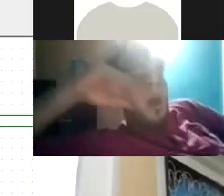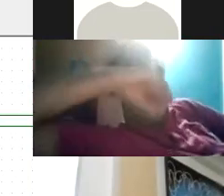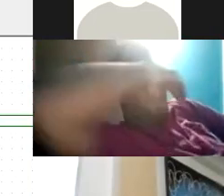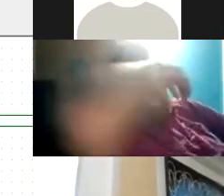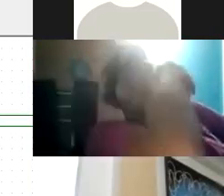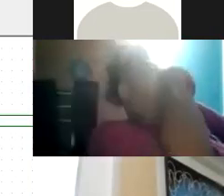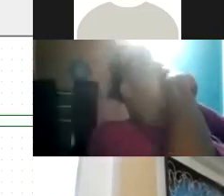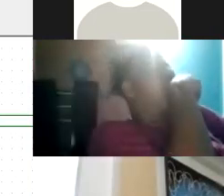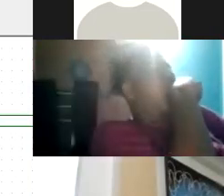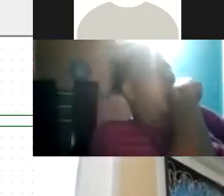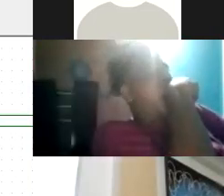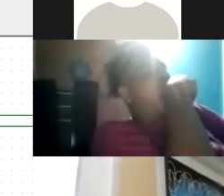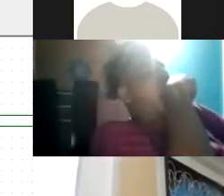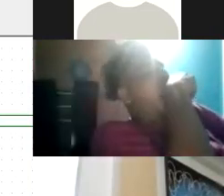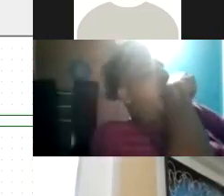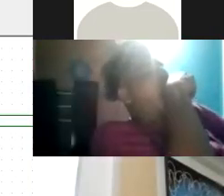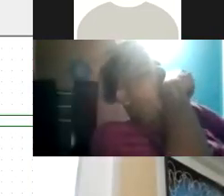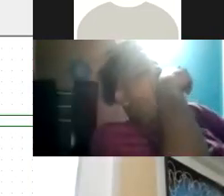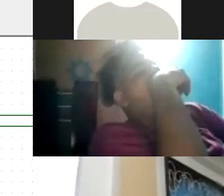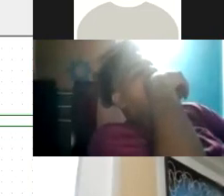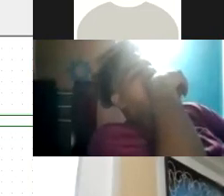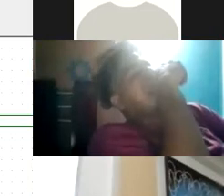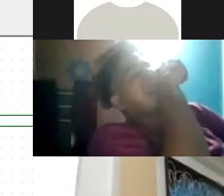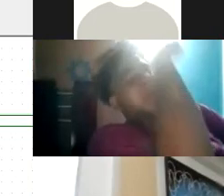Y ahí cambian de posición.